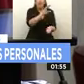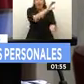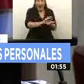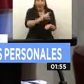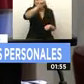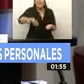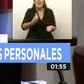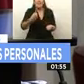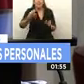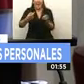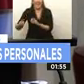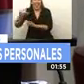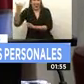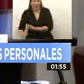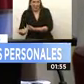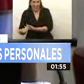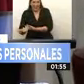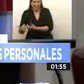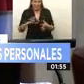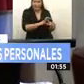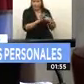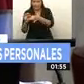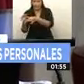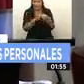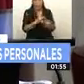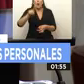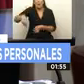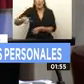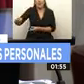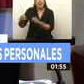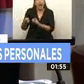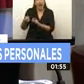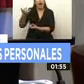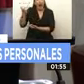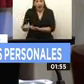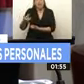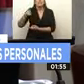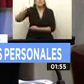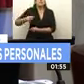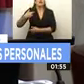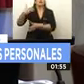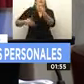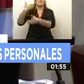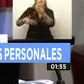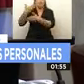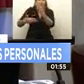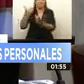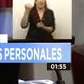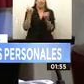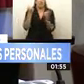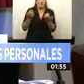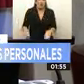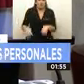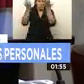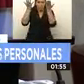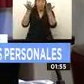la demanda como el gran dispositivo para el desarrollo y crecimiento económico por eso nuestros presupuestos